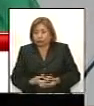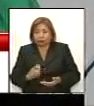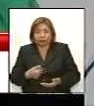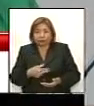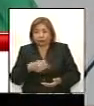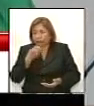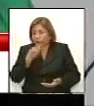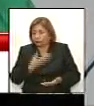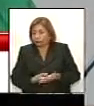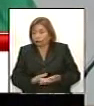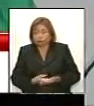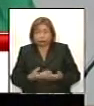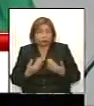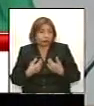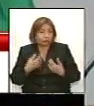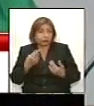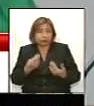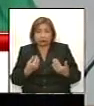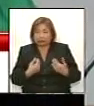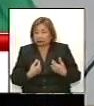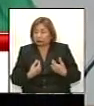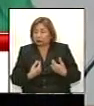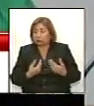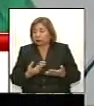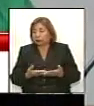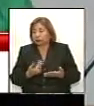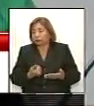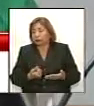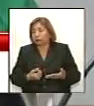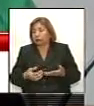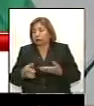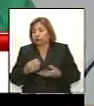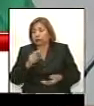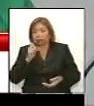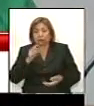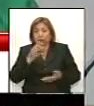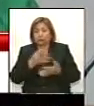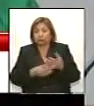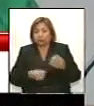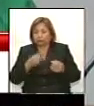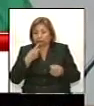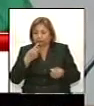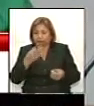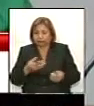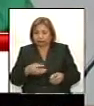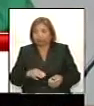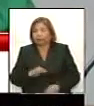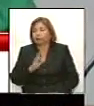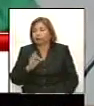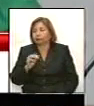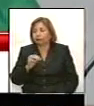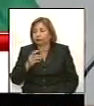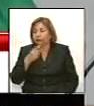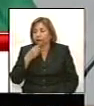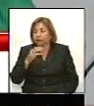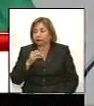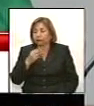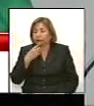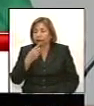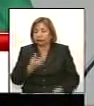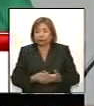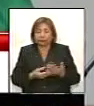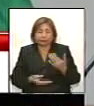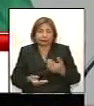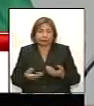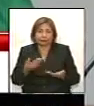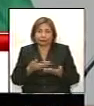los casos de desaparecida, si tú no tienes esa data pronto, la desaparecida ya no va a ser desaparecida, sino es candidata a feminicidio. Y eso es lo que pasa en la realidad